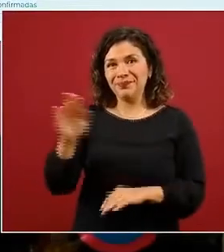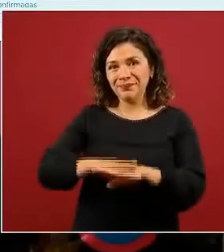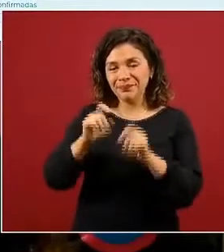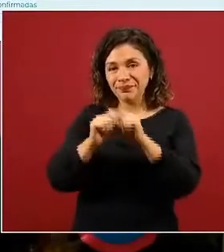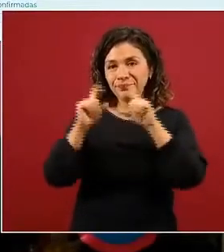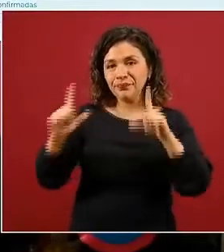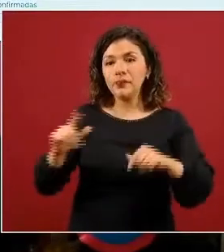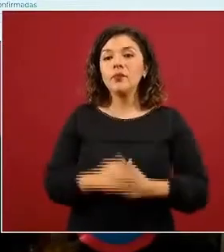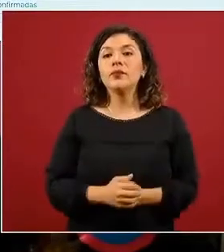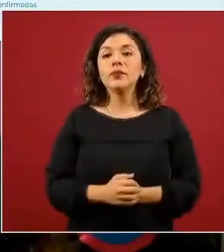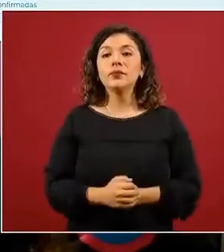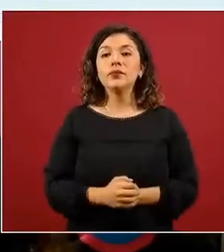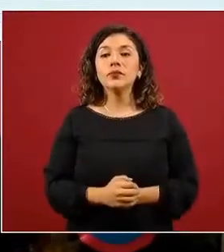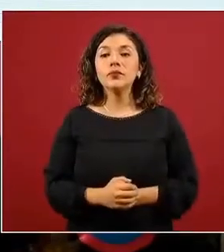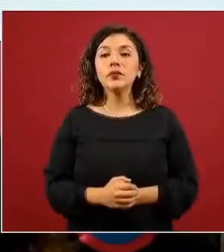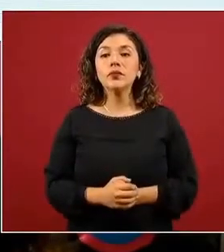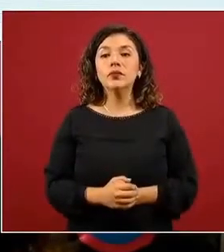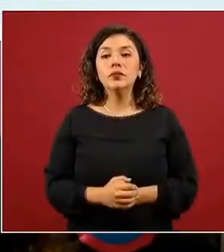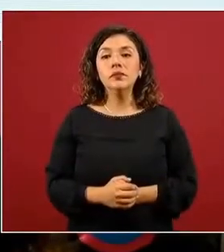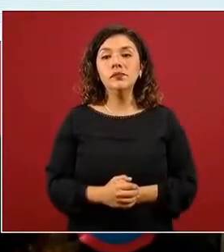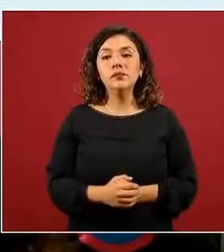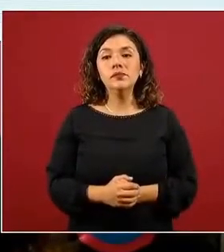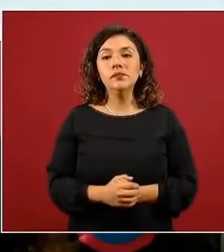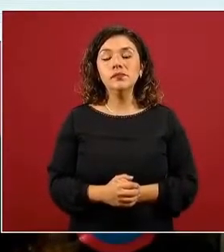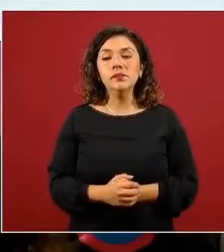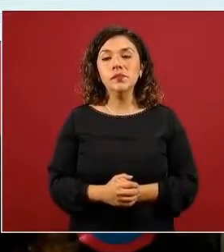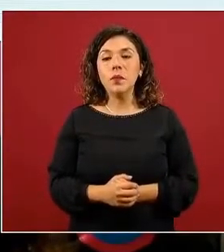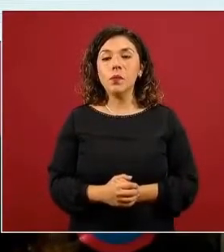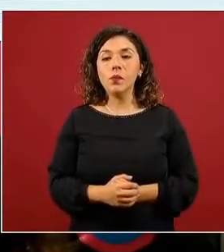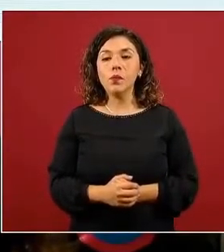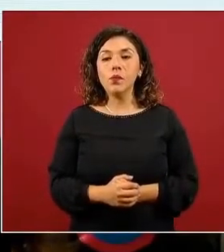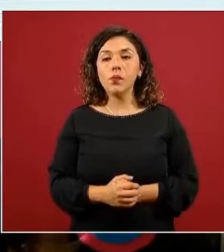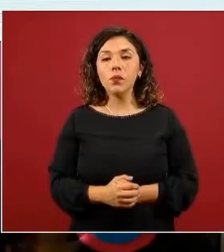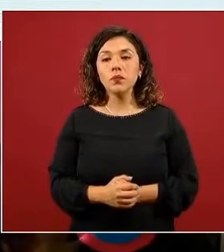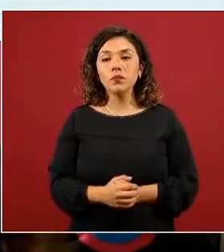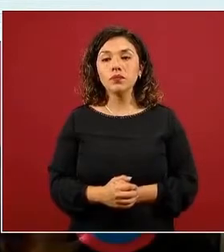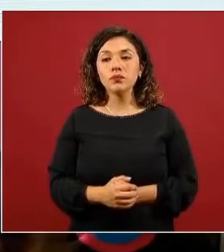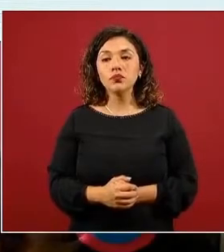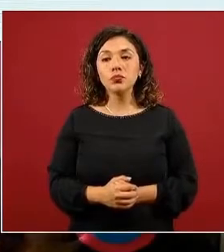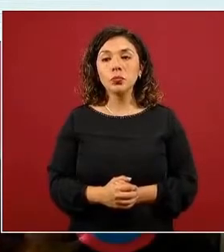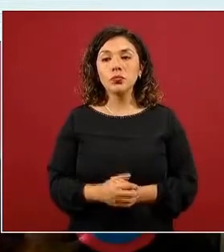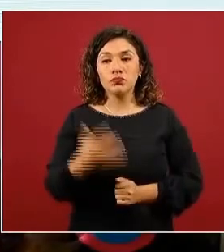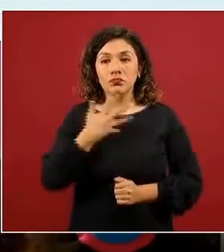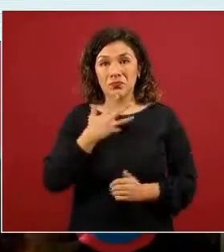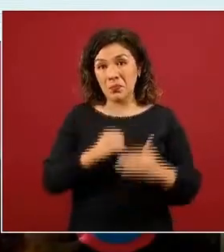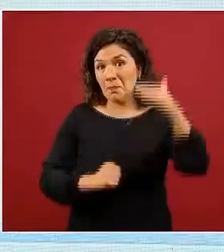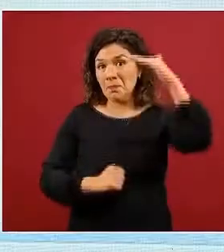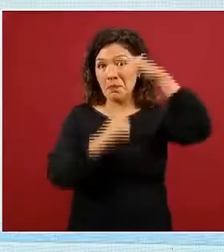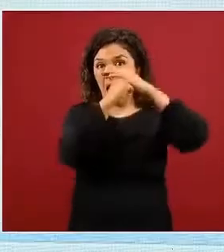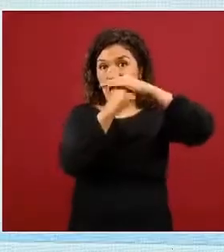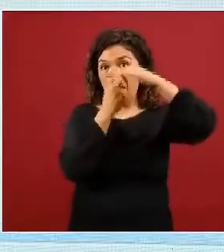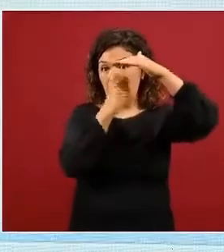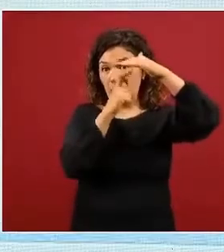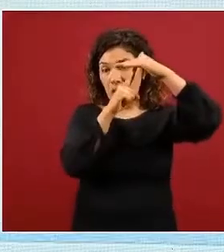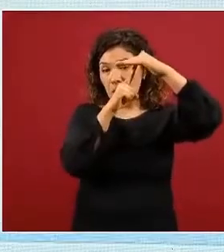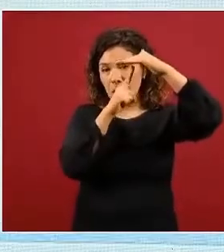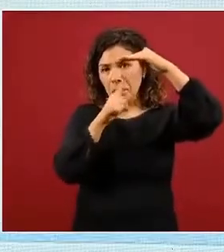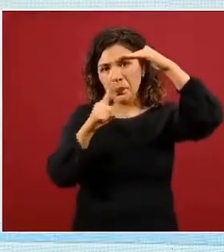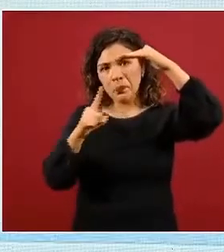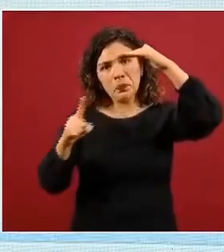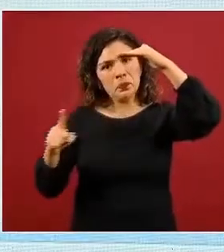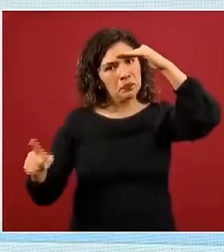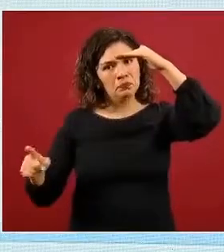podemos ver más claramente en la estimación de casos. Desde aquí, descenso,